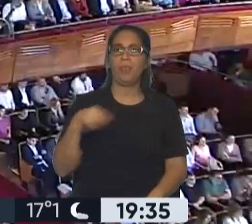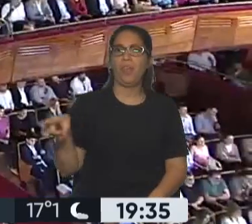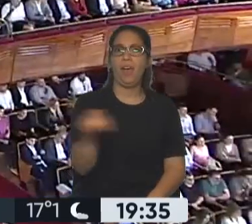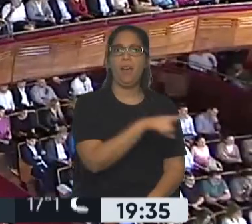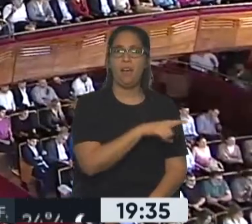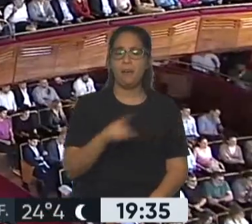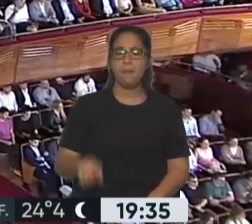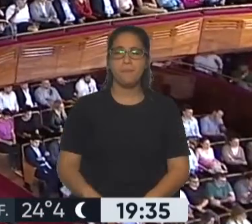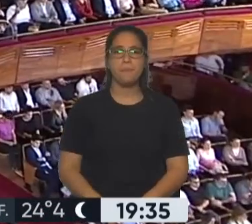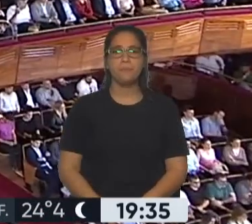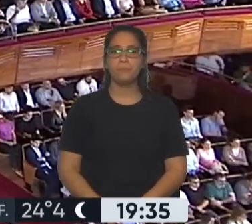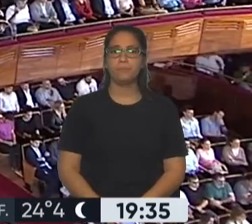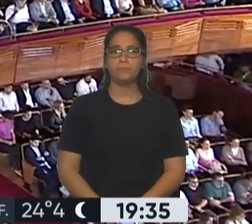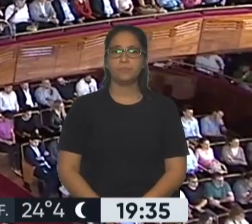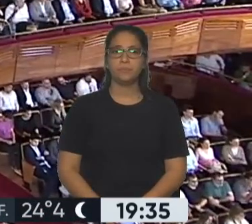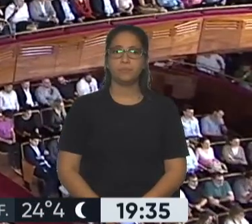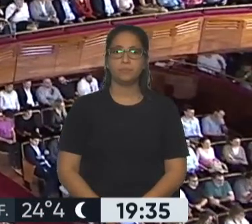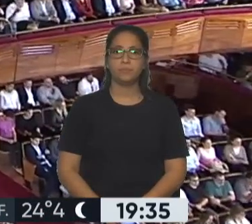Y